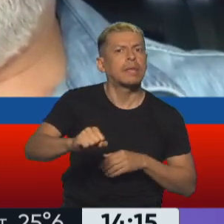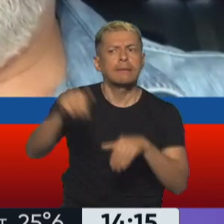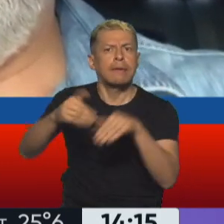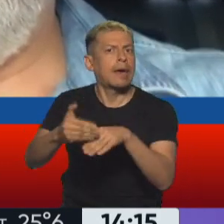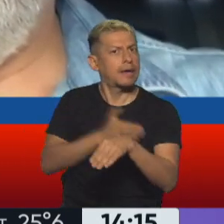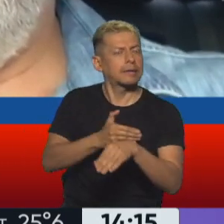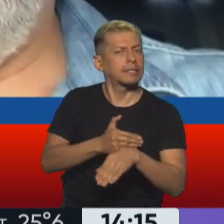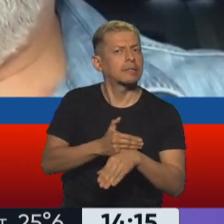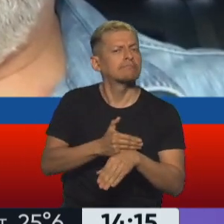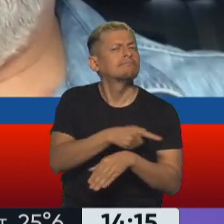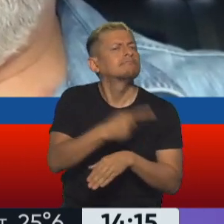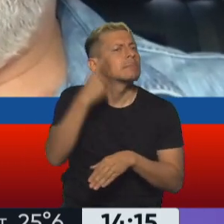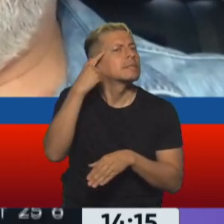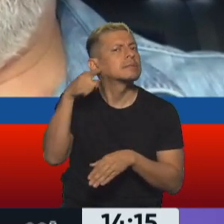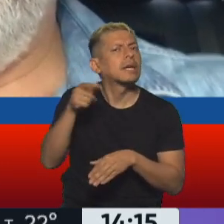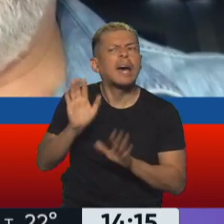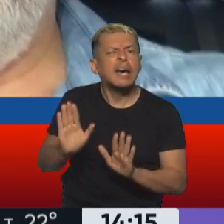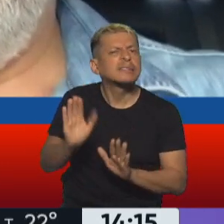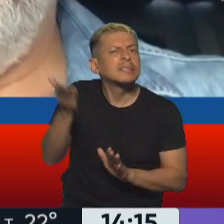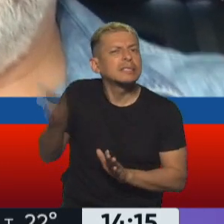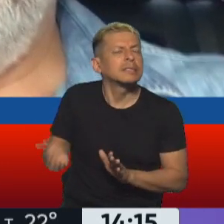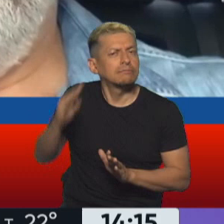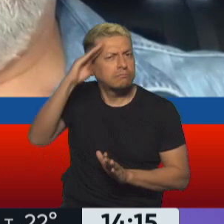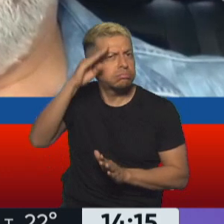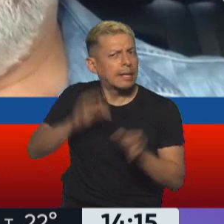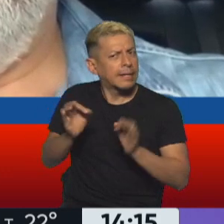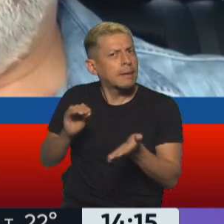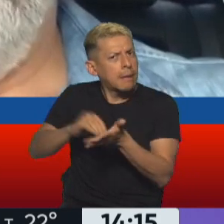que es capaz el presidente brasilero de extremar esta estrategia?